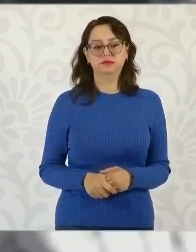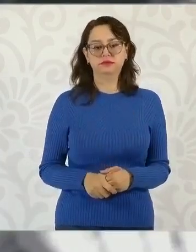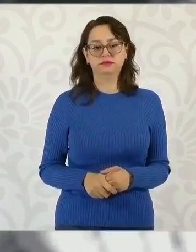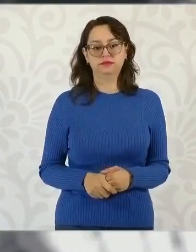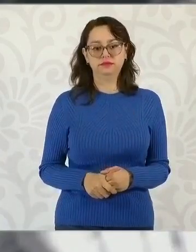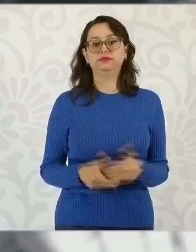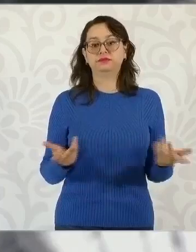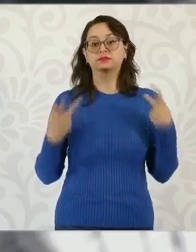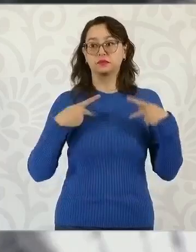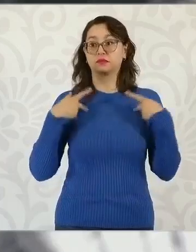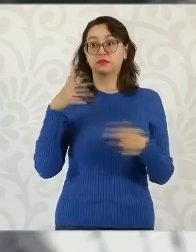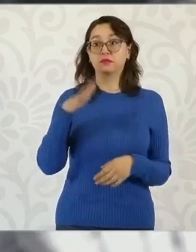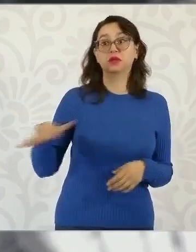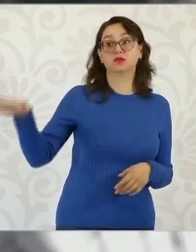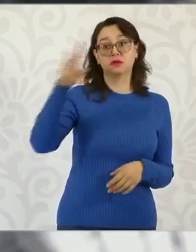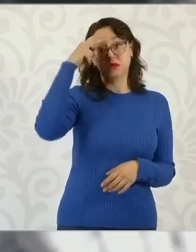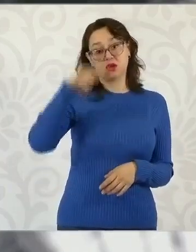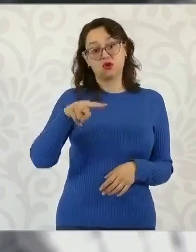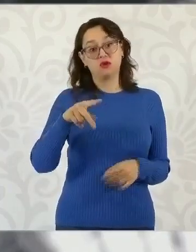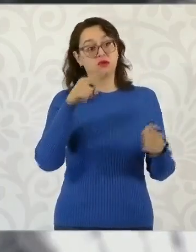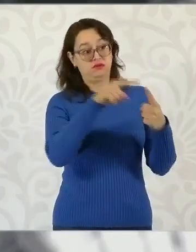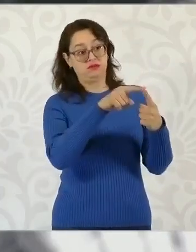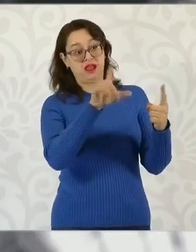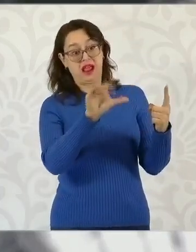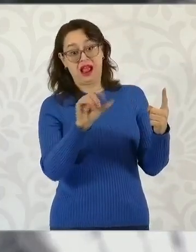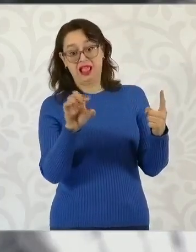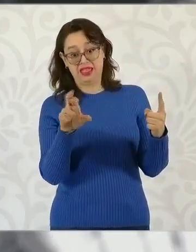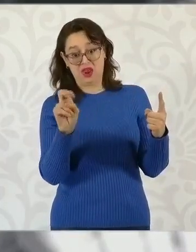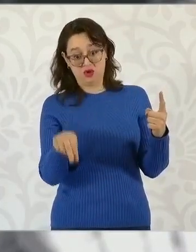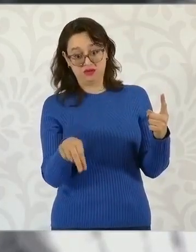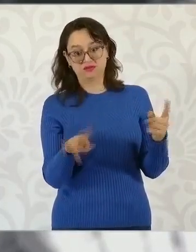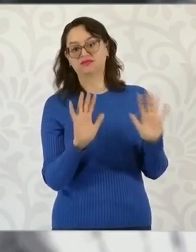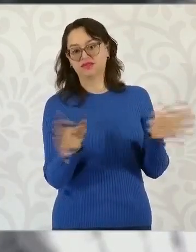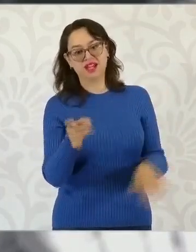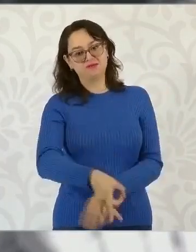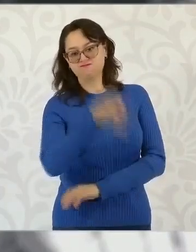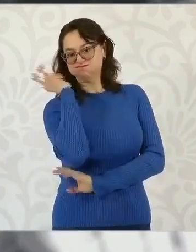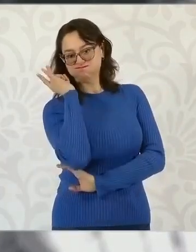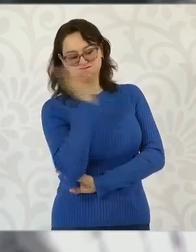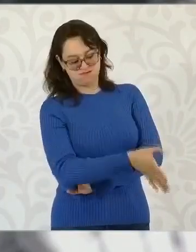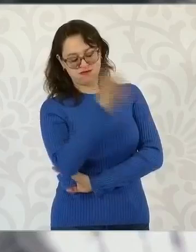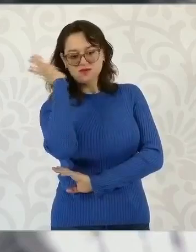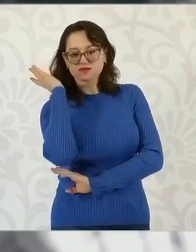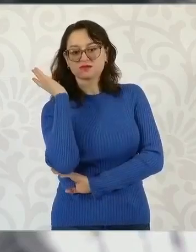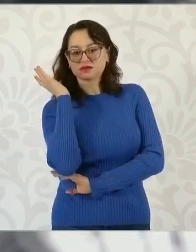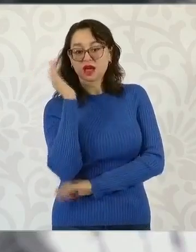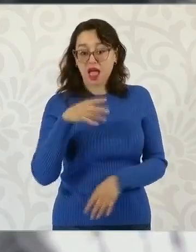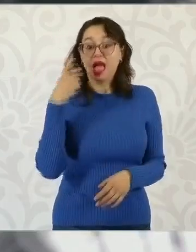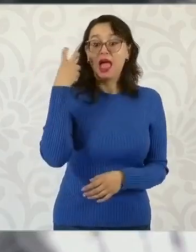Y hoy el pueblo de México ya juzgó a Calderón, a su sexenio. Y eso es lo que queda